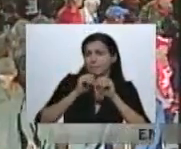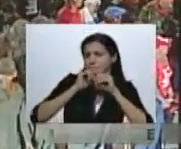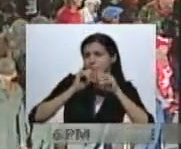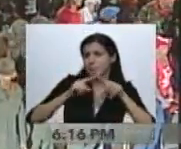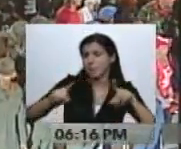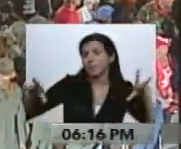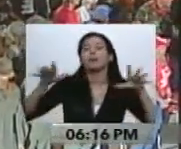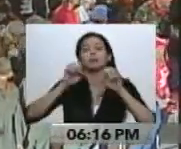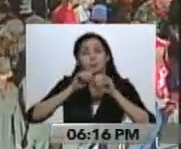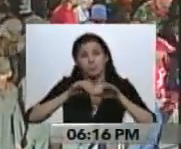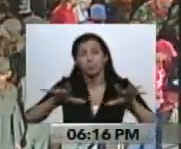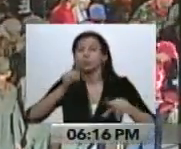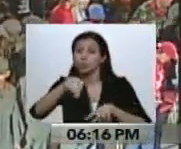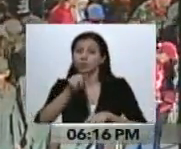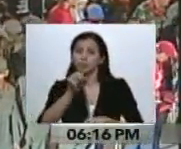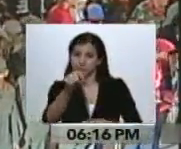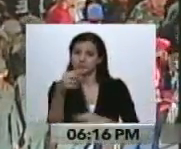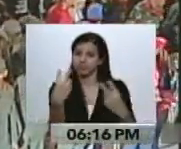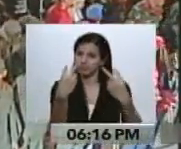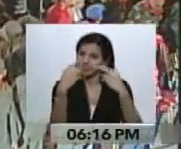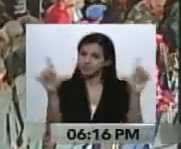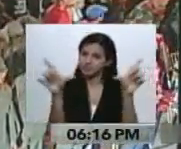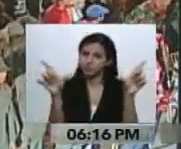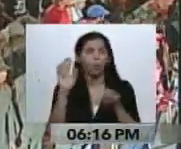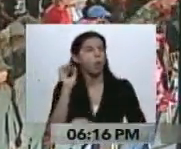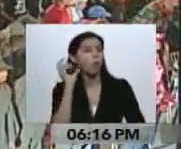televisión también puede participar.